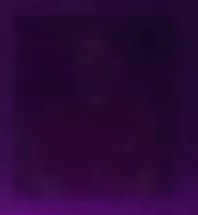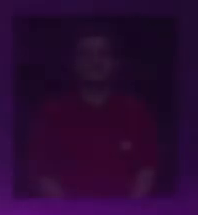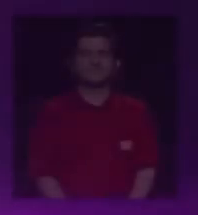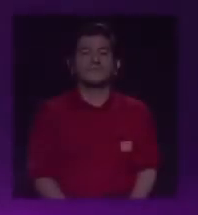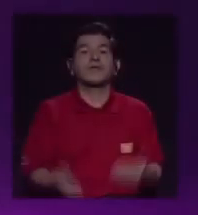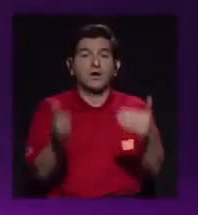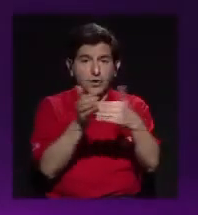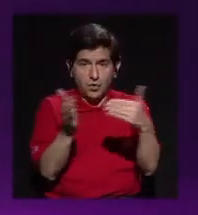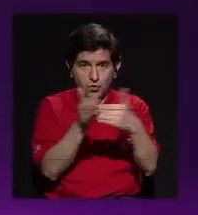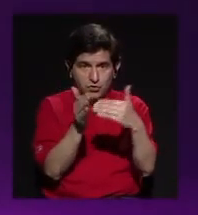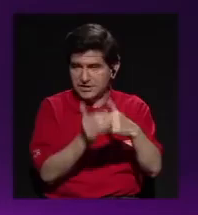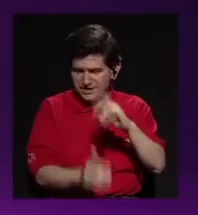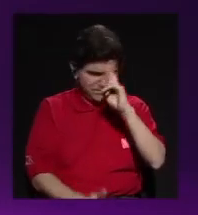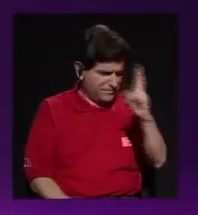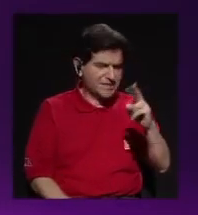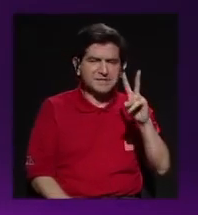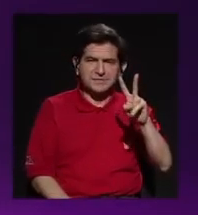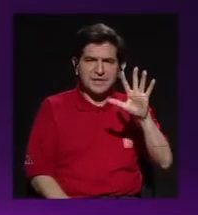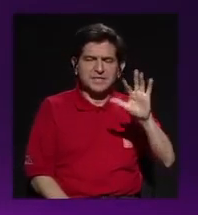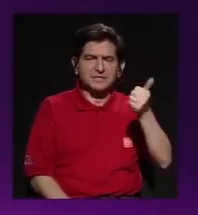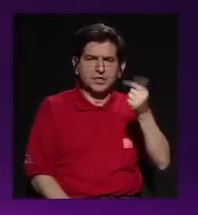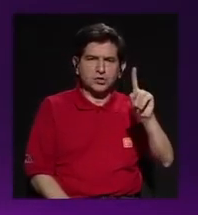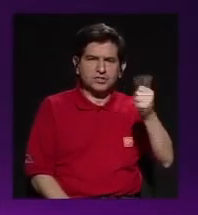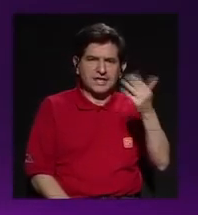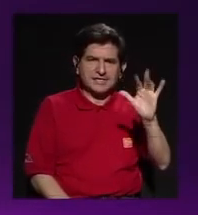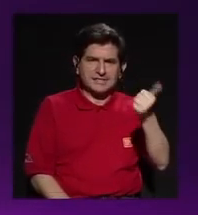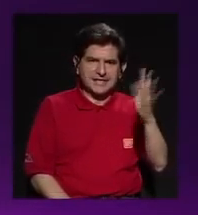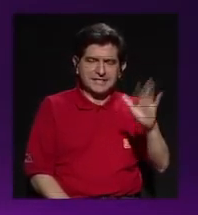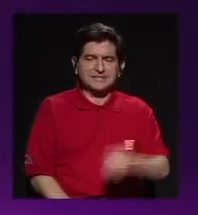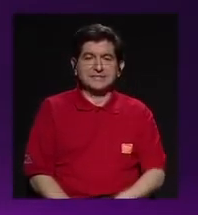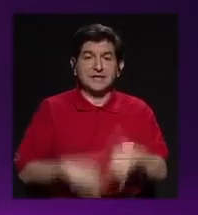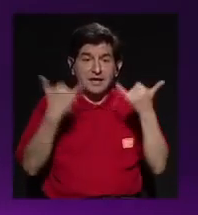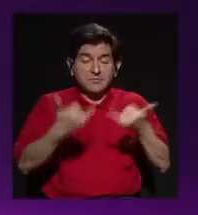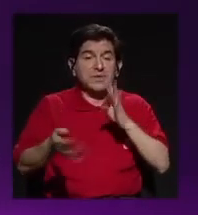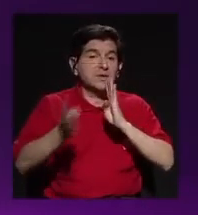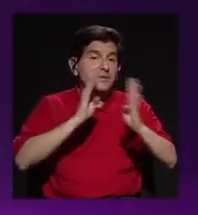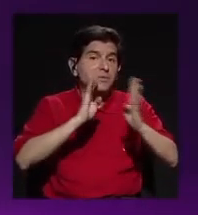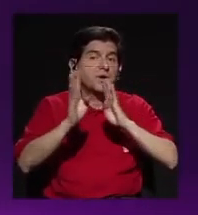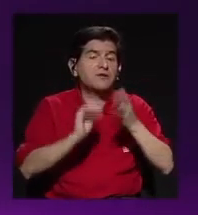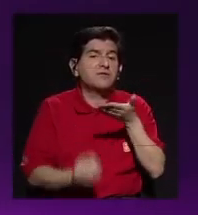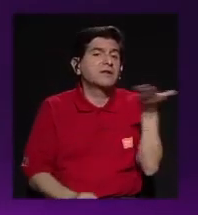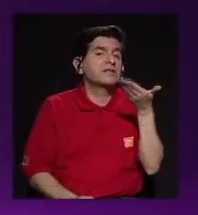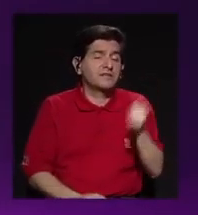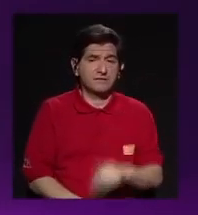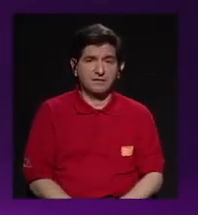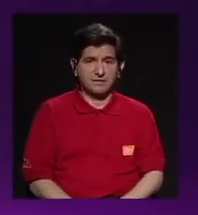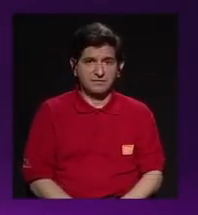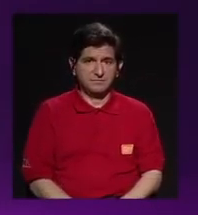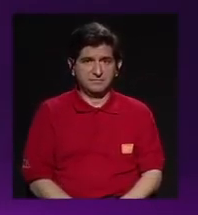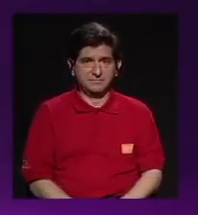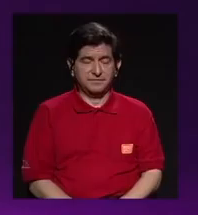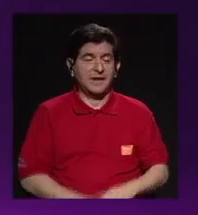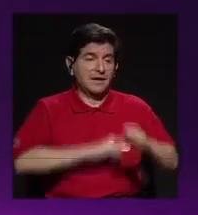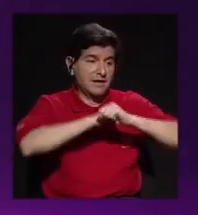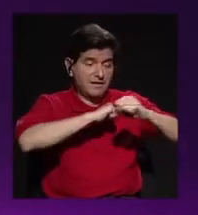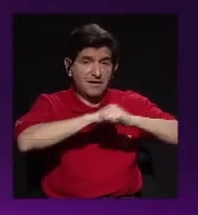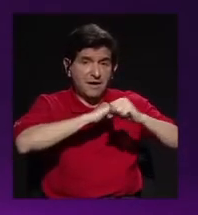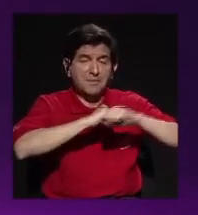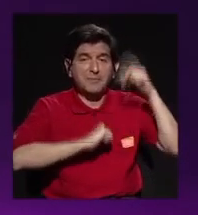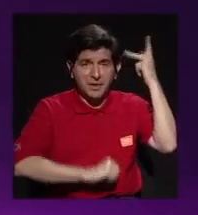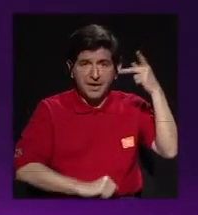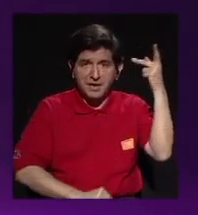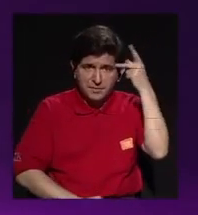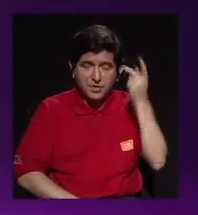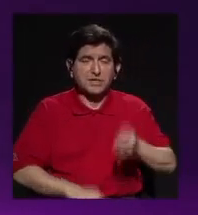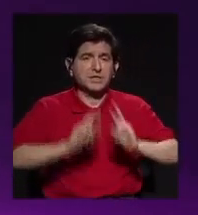Estamos de nuevo en Irreverencias, 2511-1515, estamos en vivo y estamos hablando sobre la campaña política,